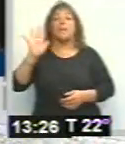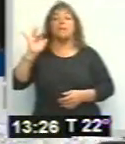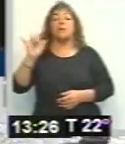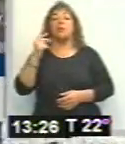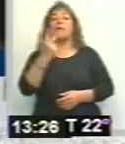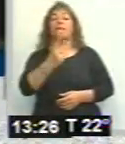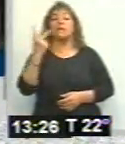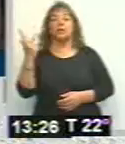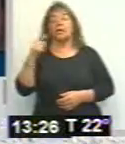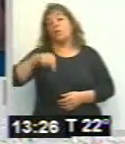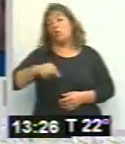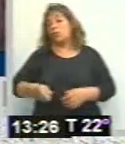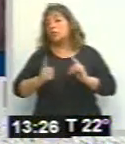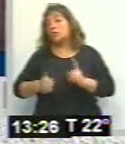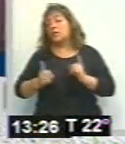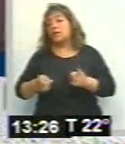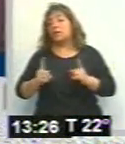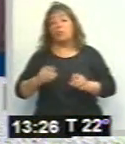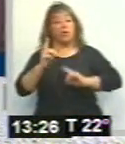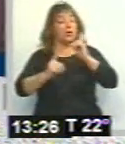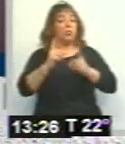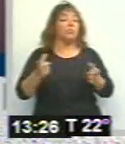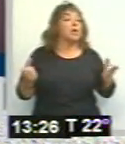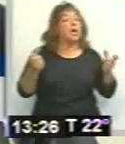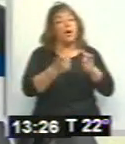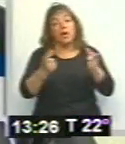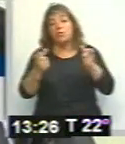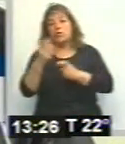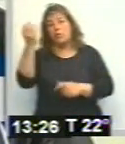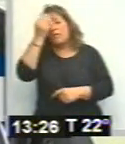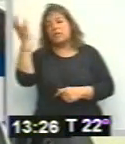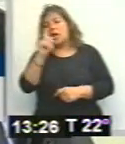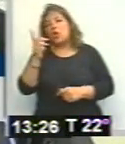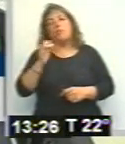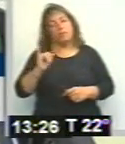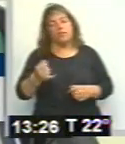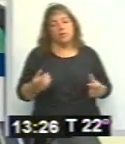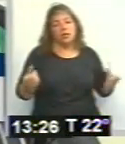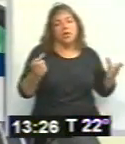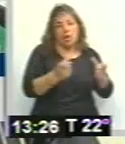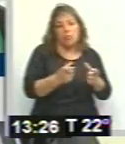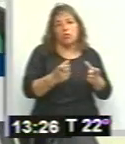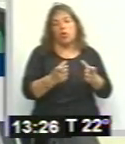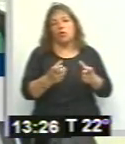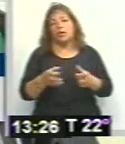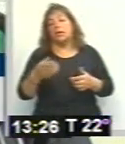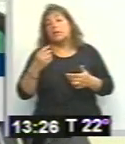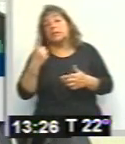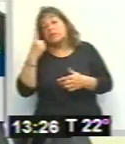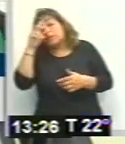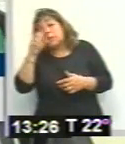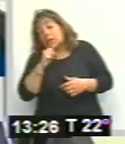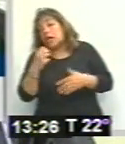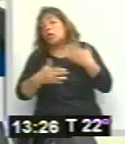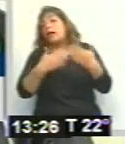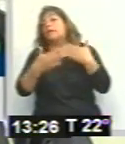sesiones. Hoy seguimos en algunas reuniones que no son oficiales, pero sí fundamentalmente tratando de avanzar en